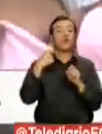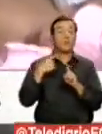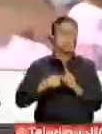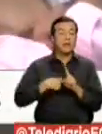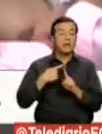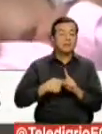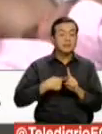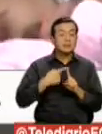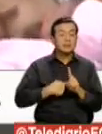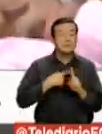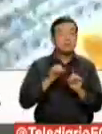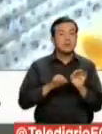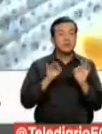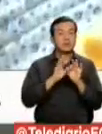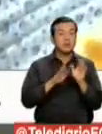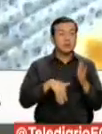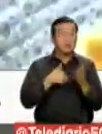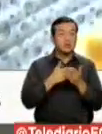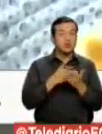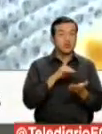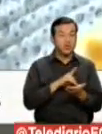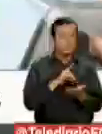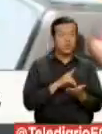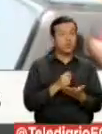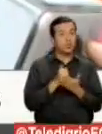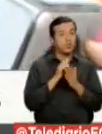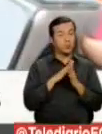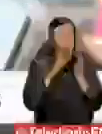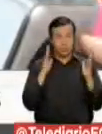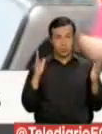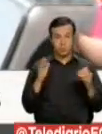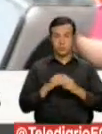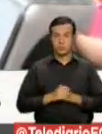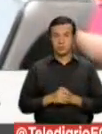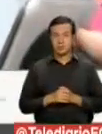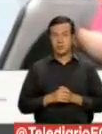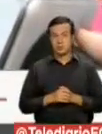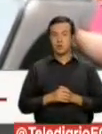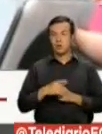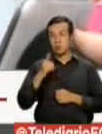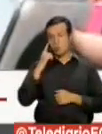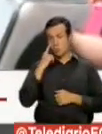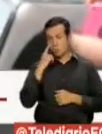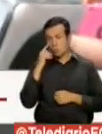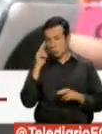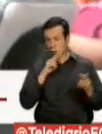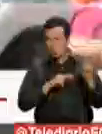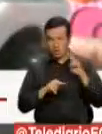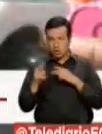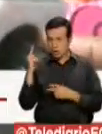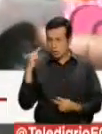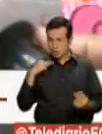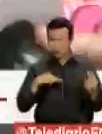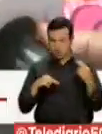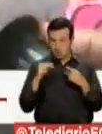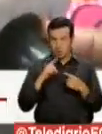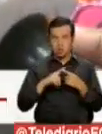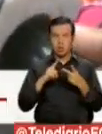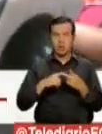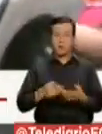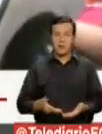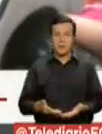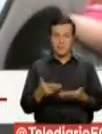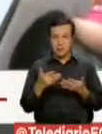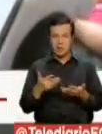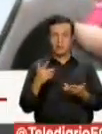la gestación para evitar las muertes maternas. Hacen pruebas, nos controlan el